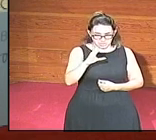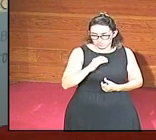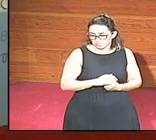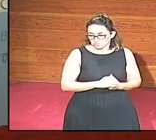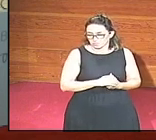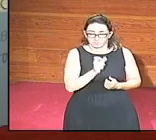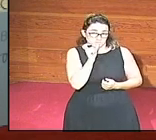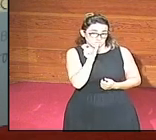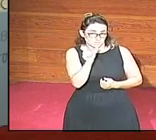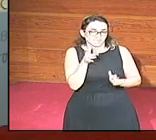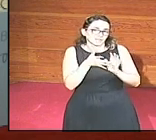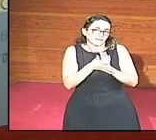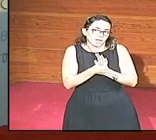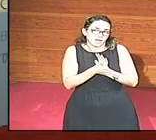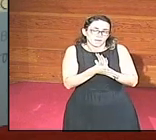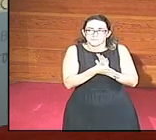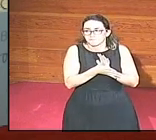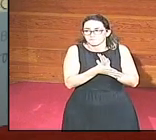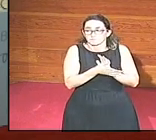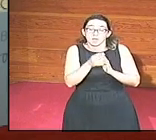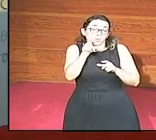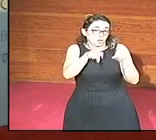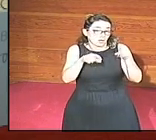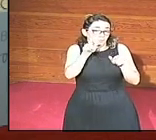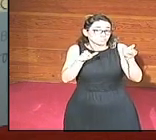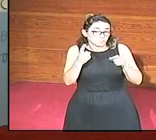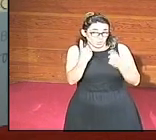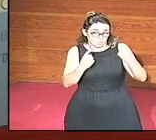los mayores, os acordaréis de ellos, los que hayáis